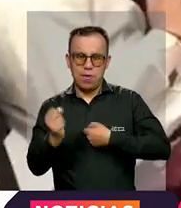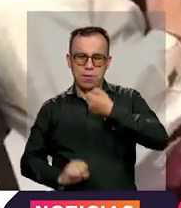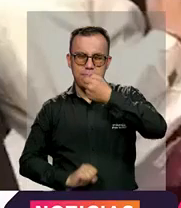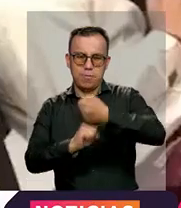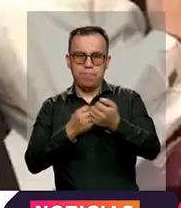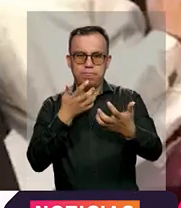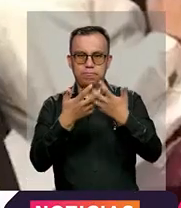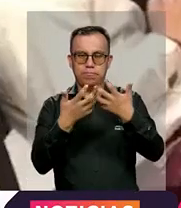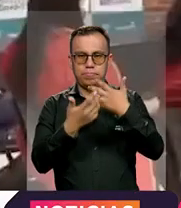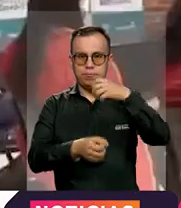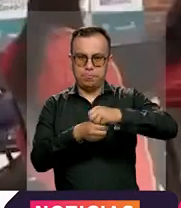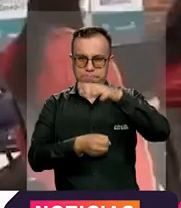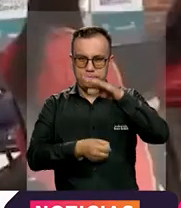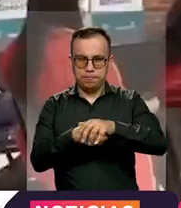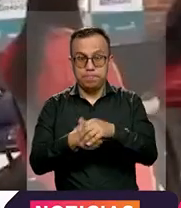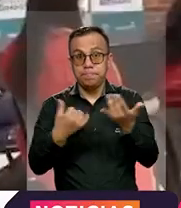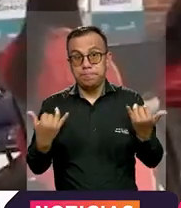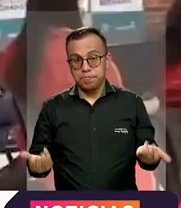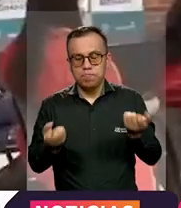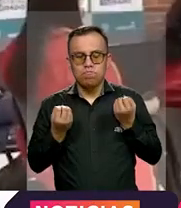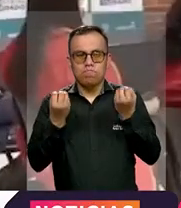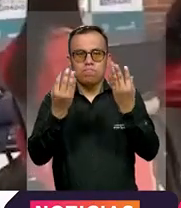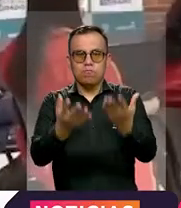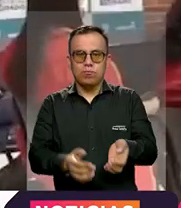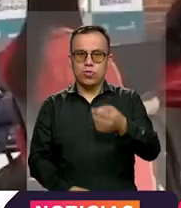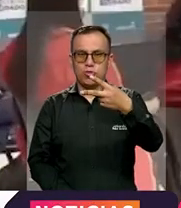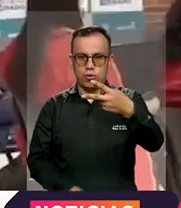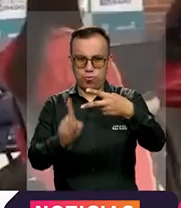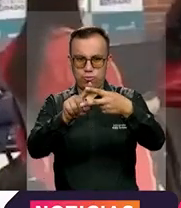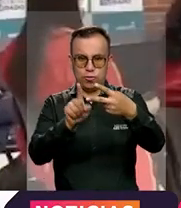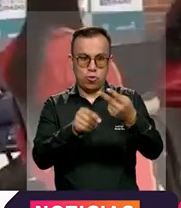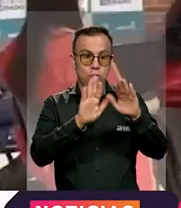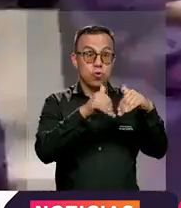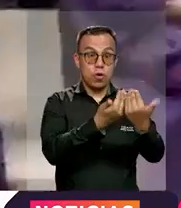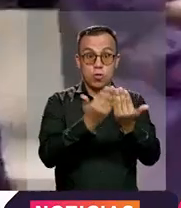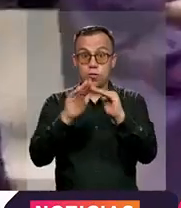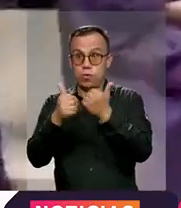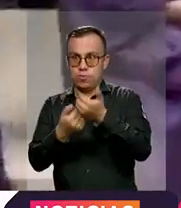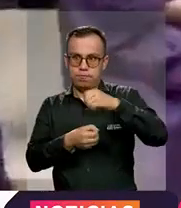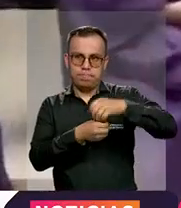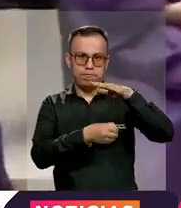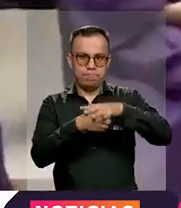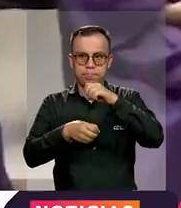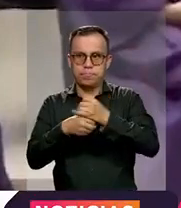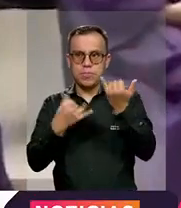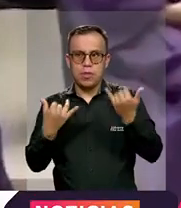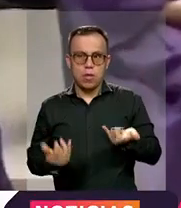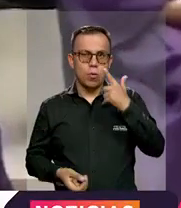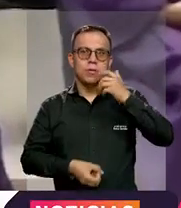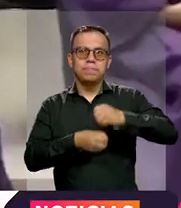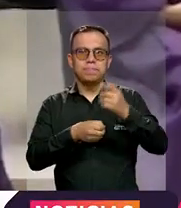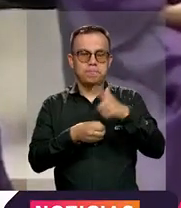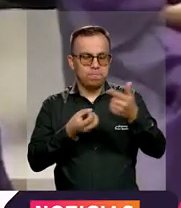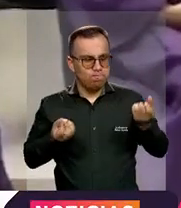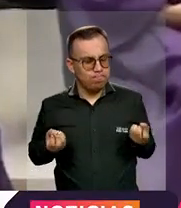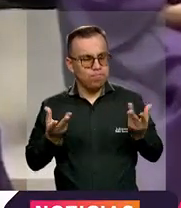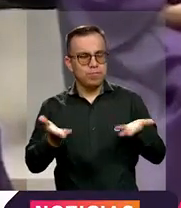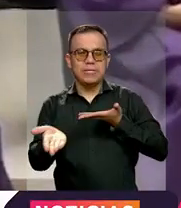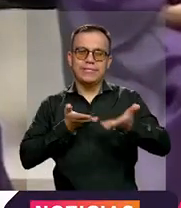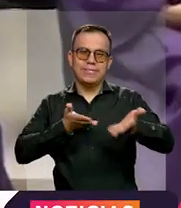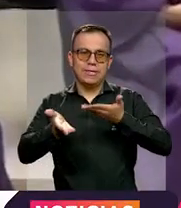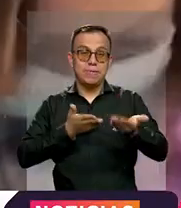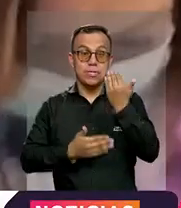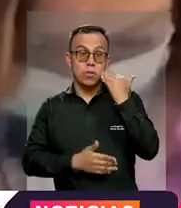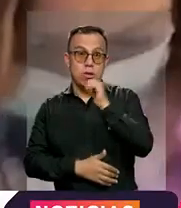del Sistema Distrital del Cuidado, pues tiene a su disposición dos colegios públicos cercanos. Este proyecto busca que el distrito esté al servicio y cuidado de